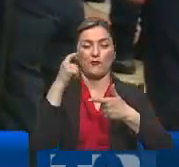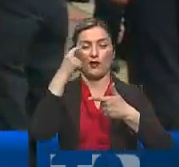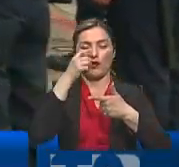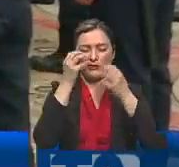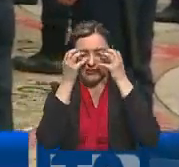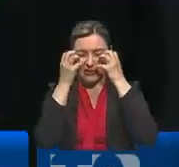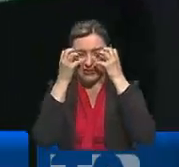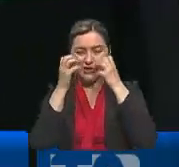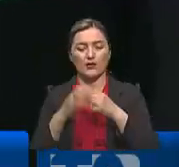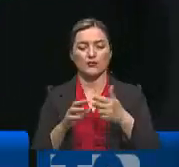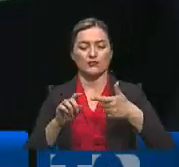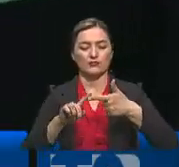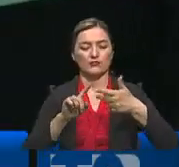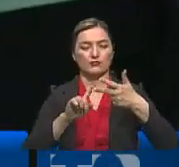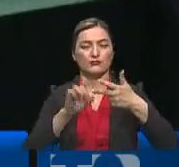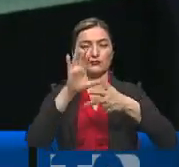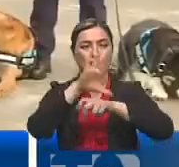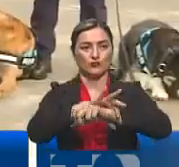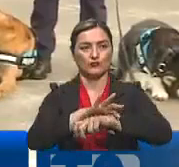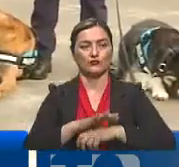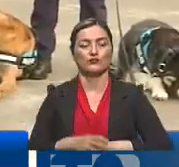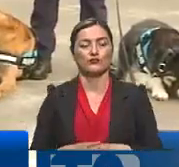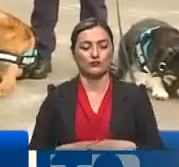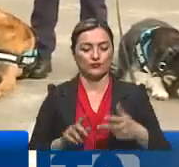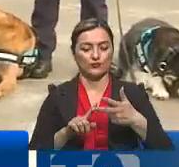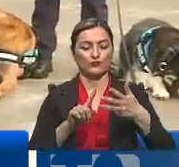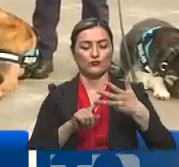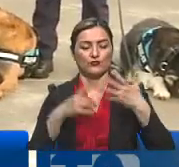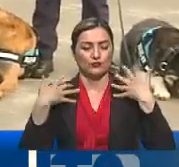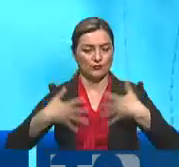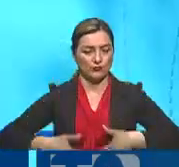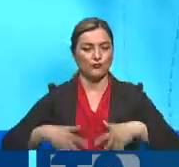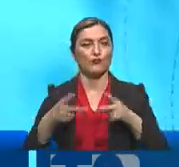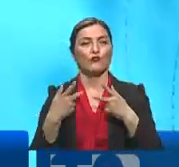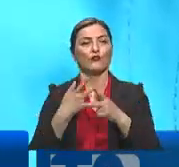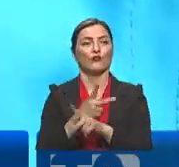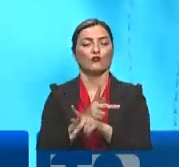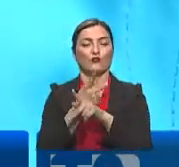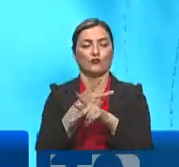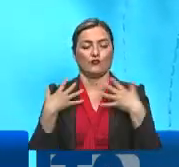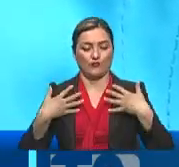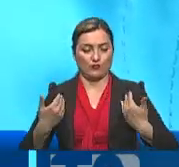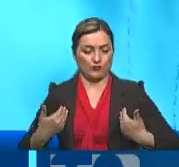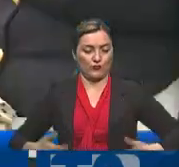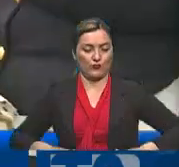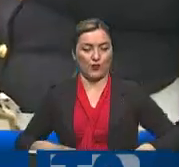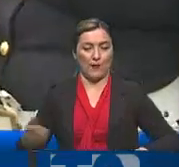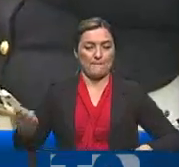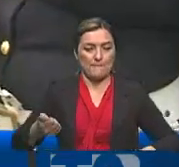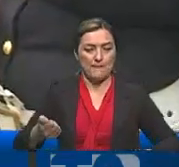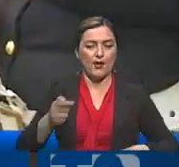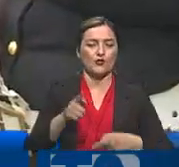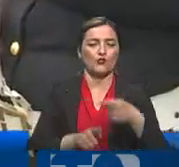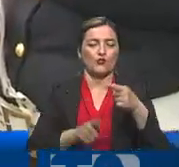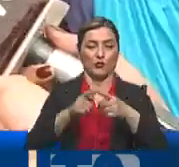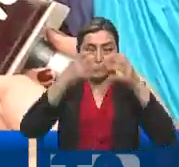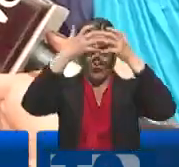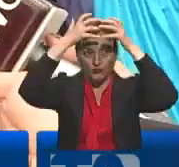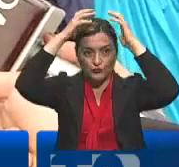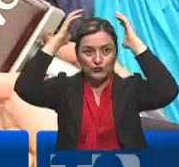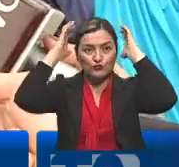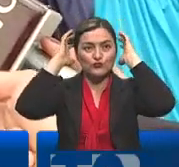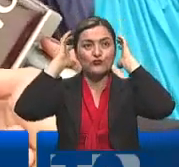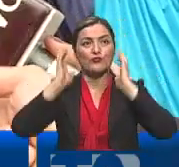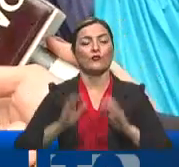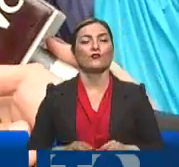también las esposas circunstanciales además de las prendas de protección como el chaleco guantes anticorte y el casco es lo que